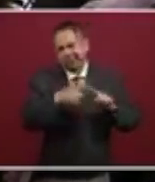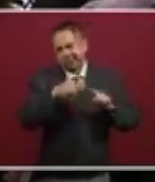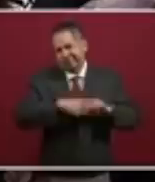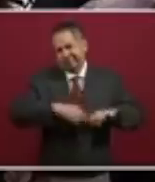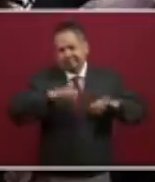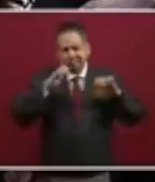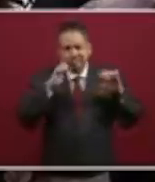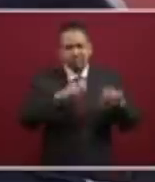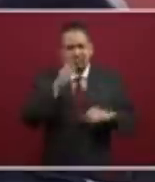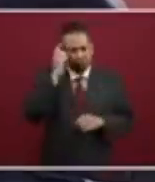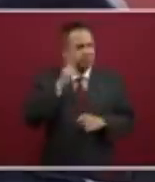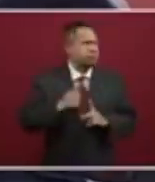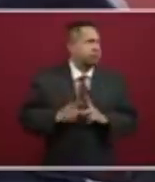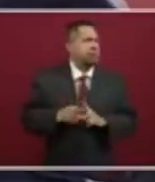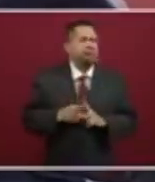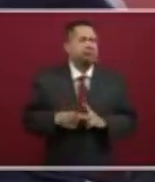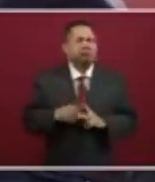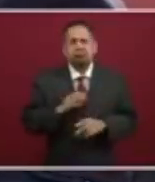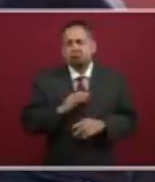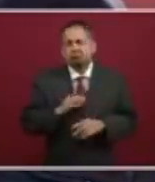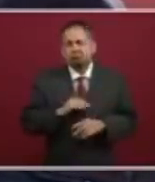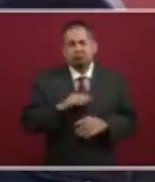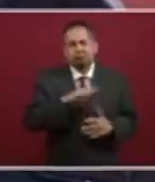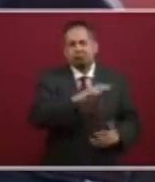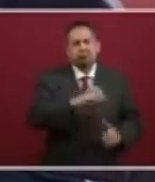Estamos calculando que este año vamos a tener